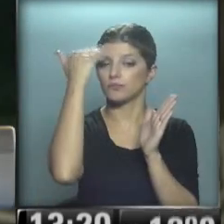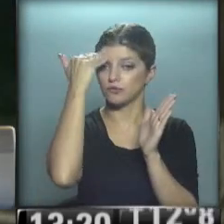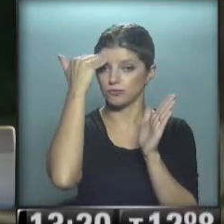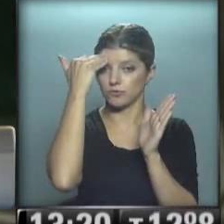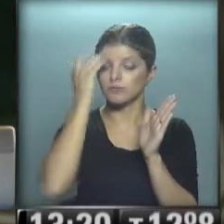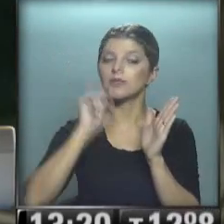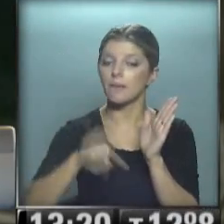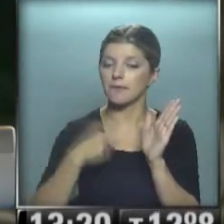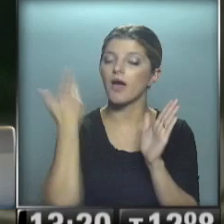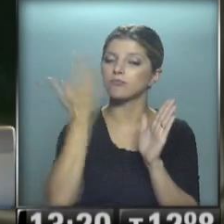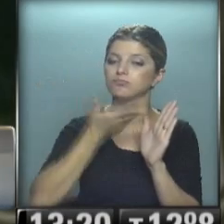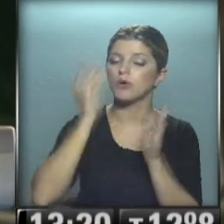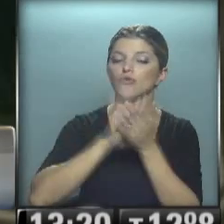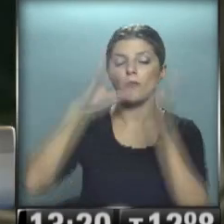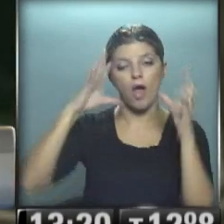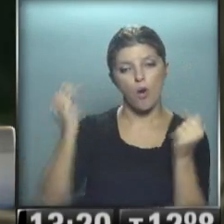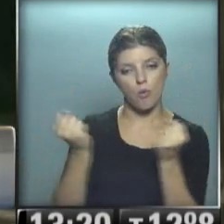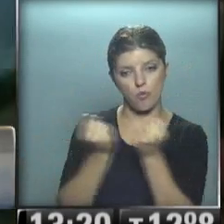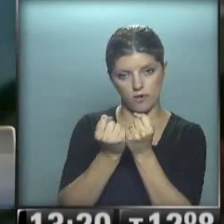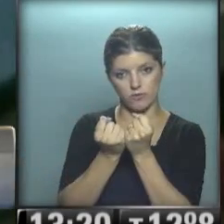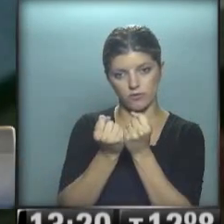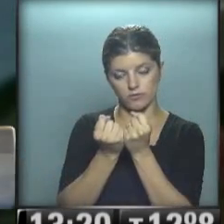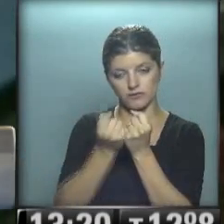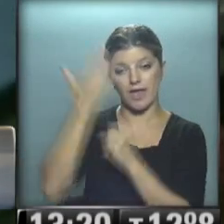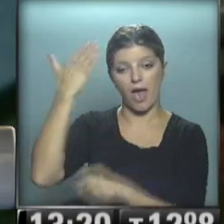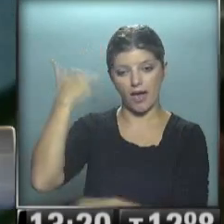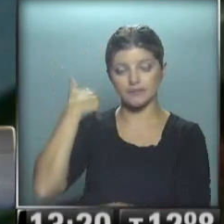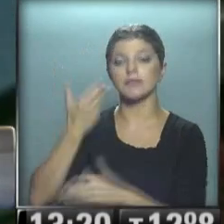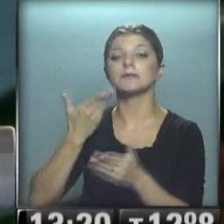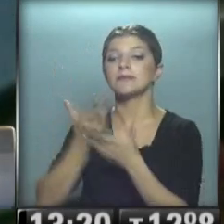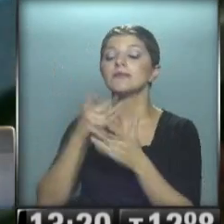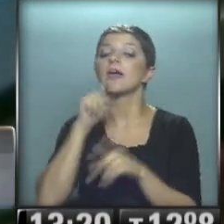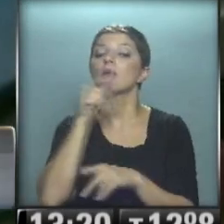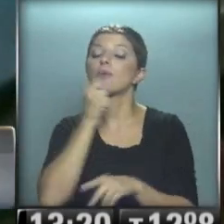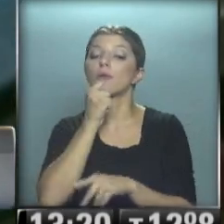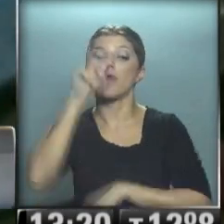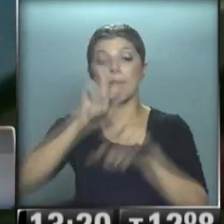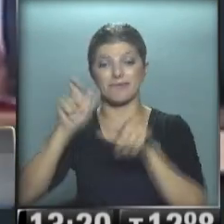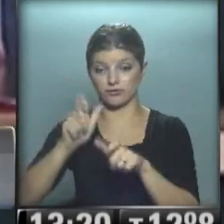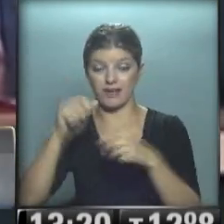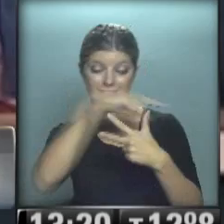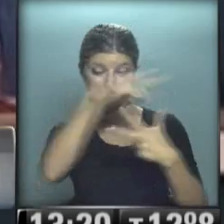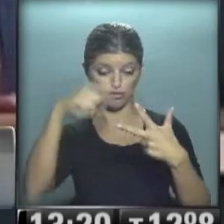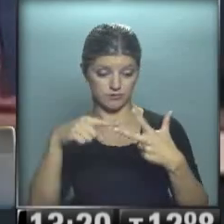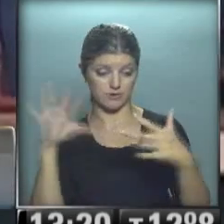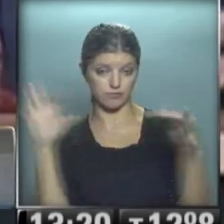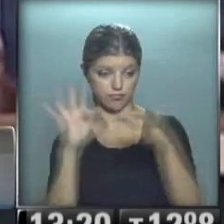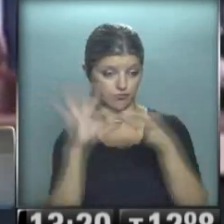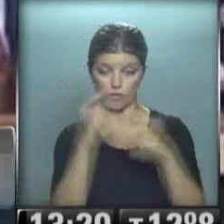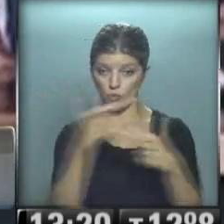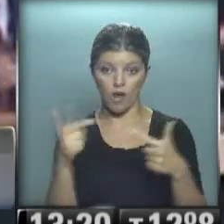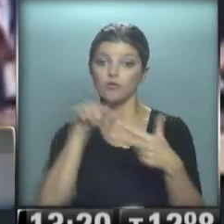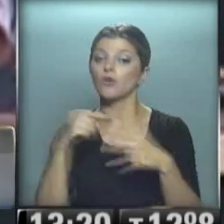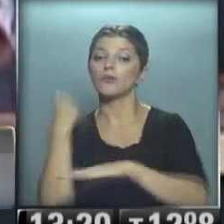también redactada en los acuerdos de Dayton, impide ejercer cargos públicos a quienes no se identifiquen en algunos de